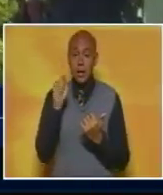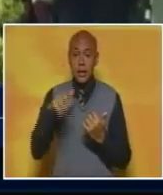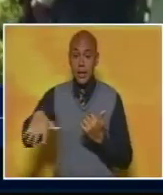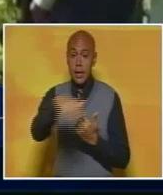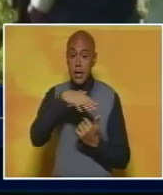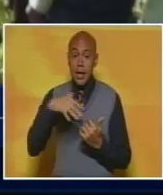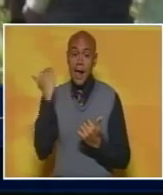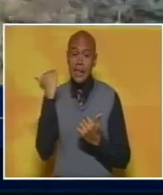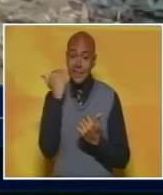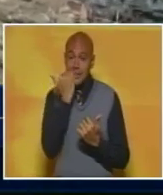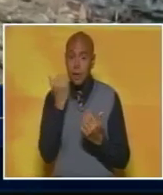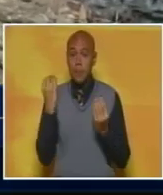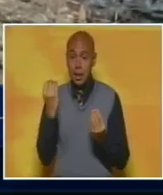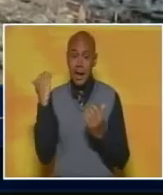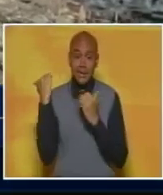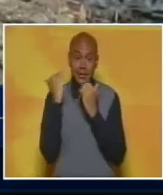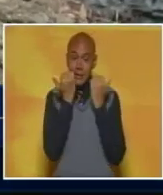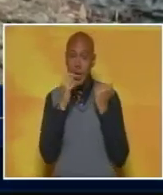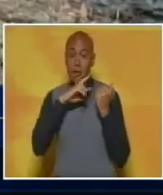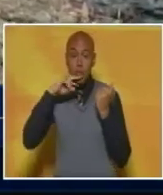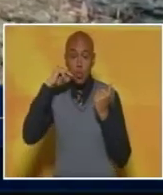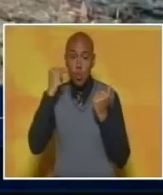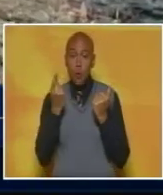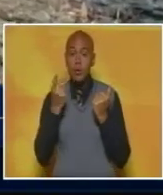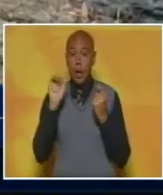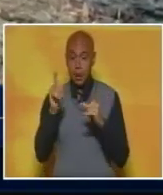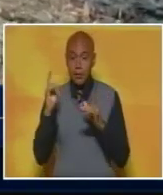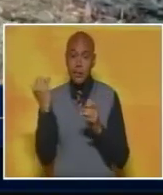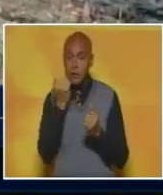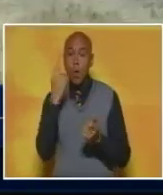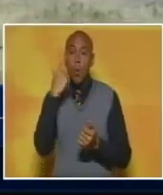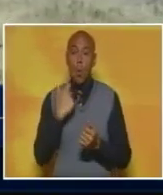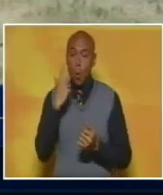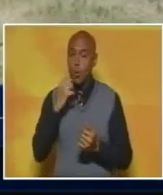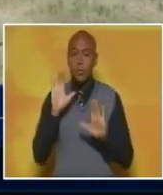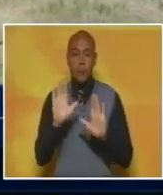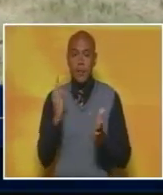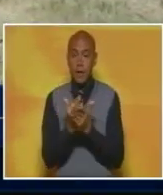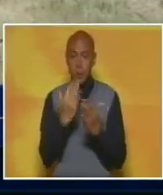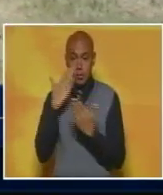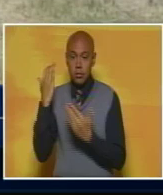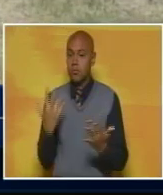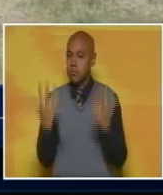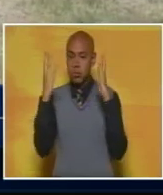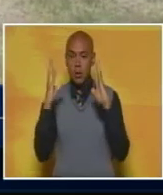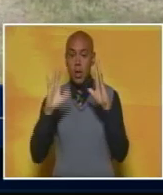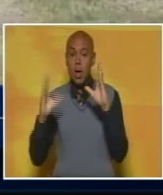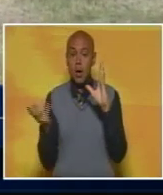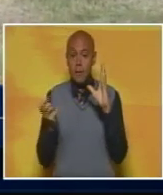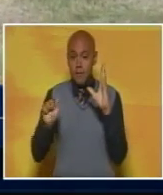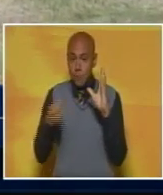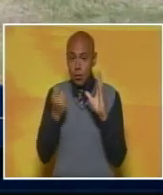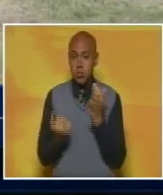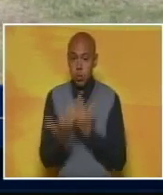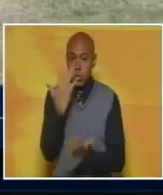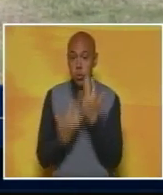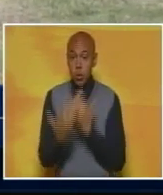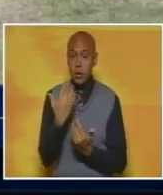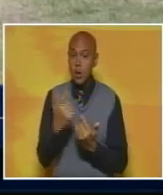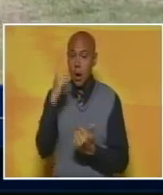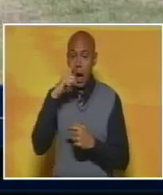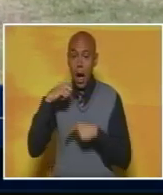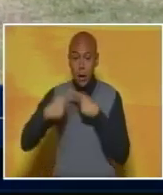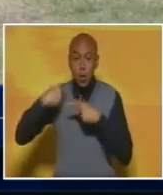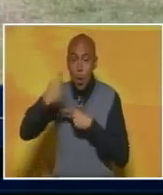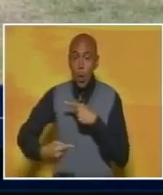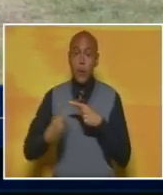Palmar para el cultivo de la caña de azúcar. Es algo que eventualmente, anualmente lo hacen. Y bueno, lamentablemente para